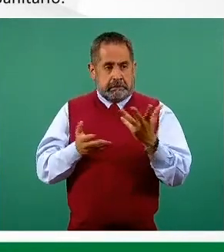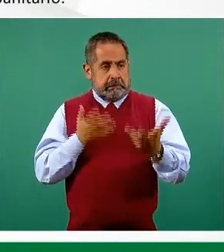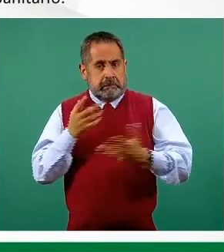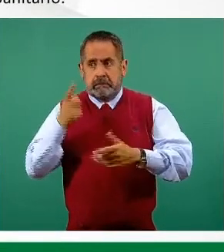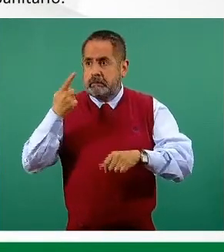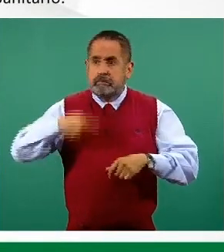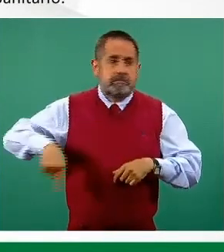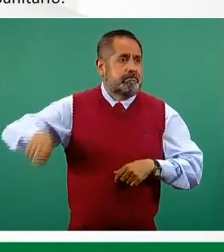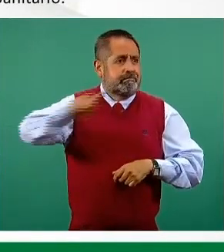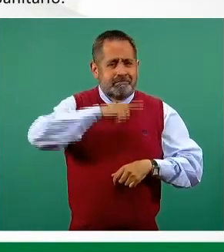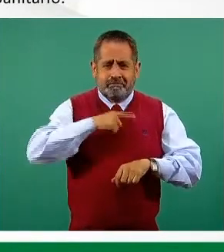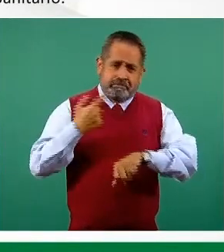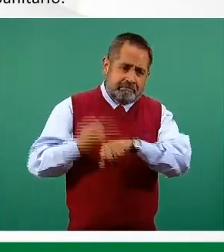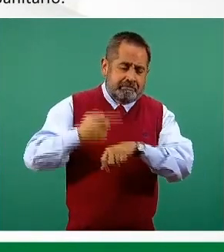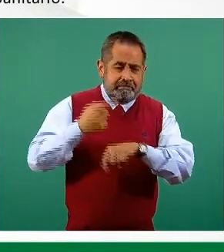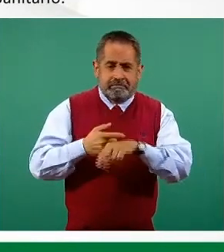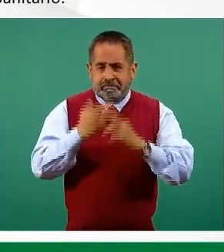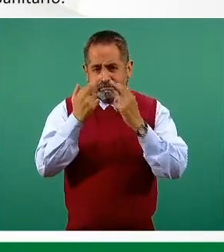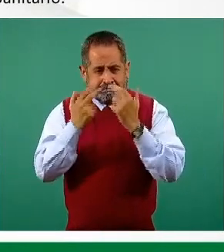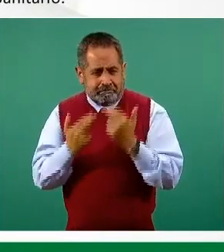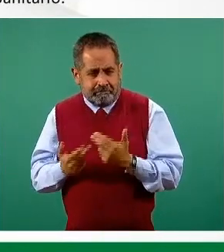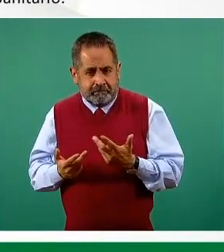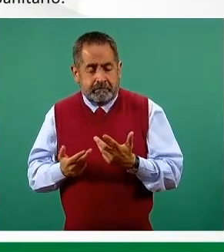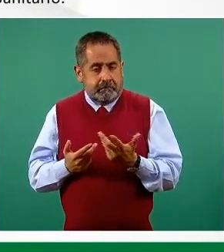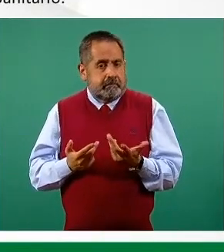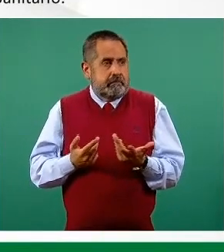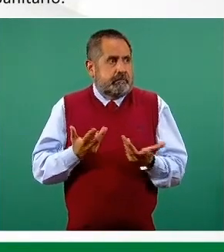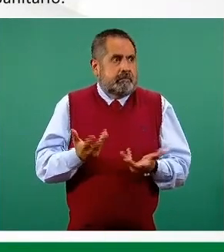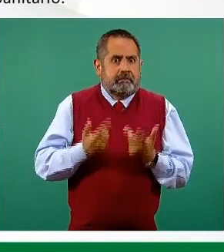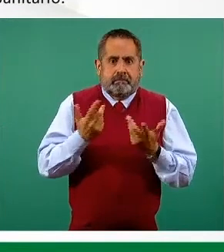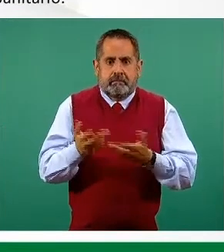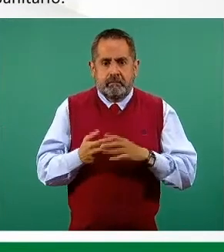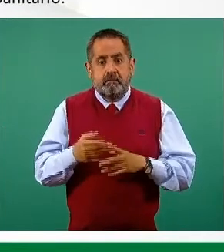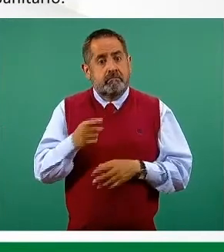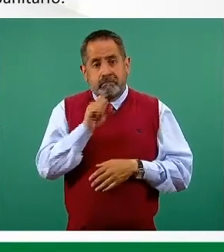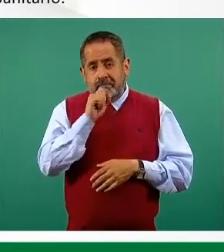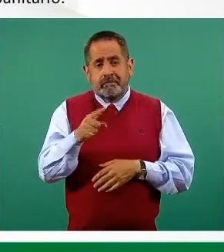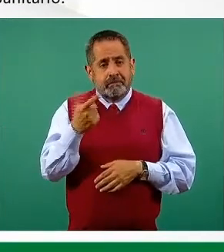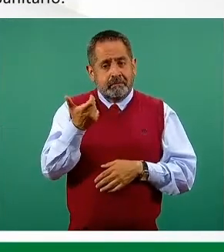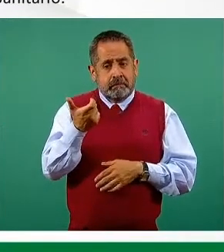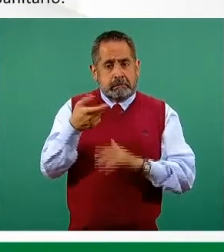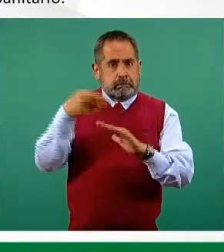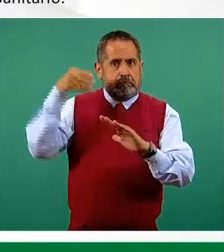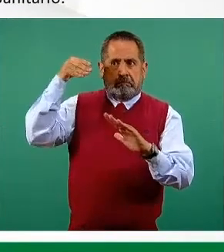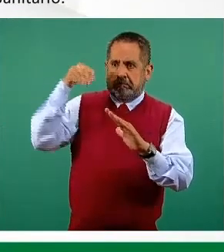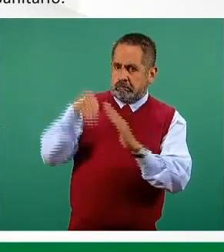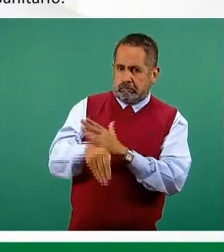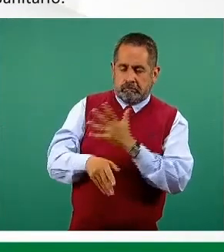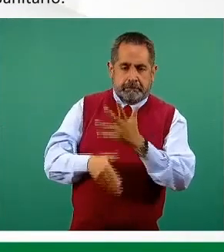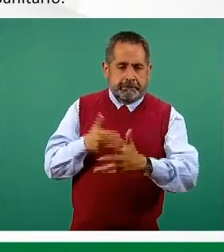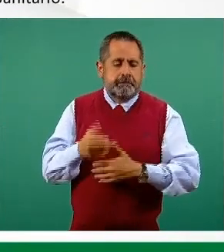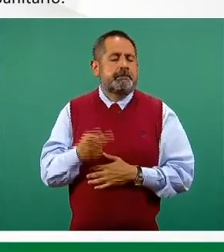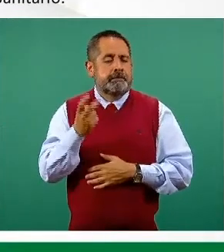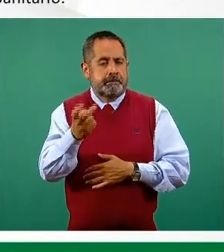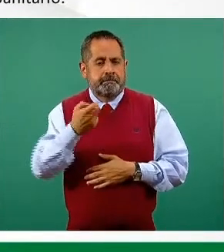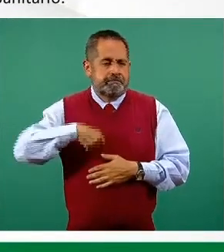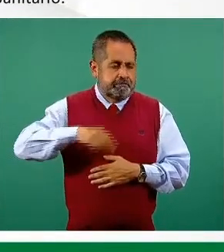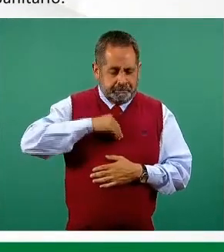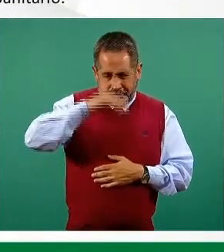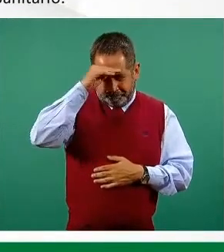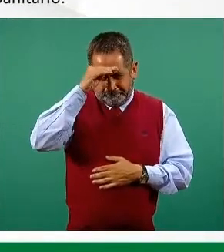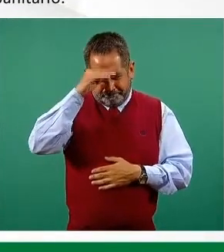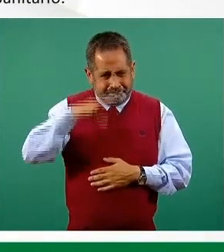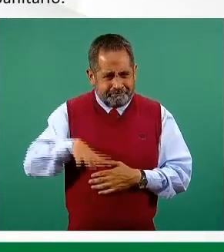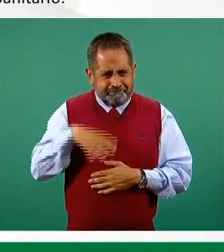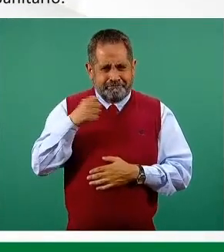en la salud de la población y desde luego el impacto económico. Y bueno, en este sentido nos dimos a la tarea de hacer